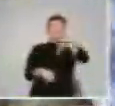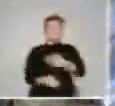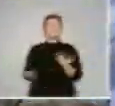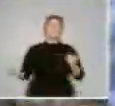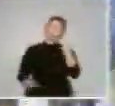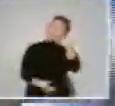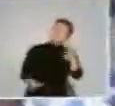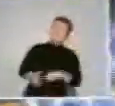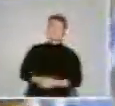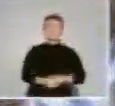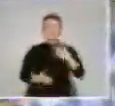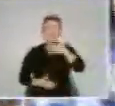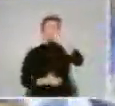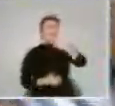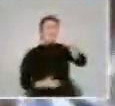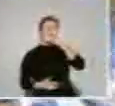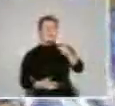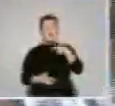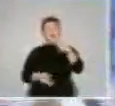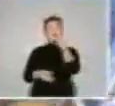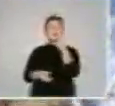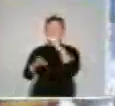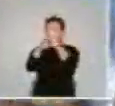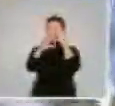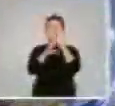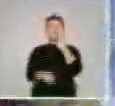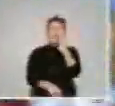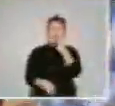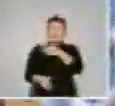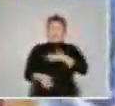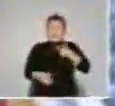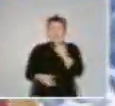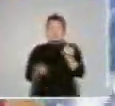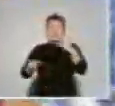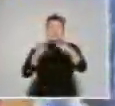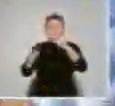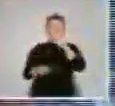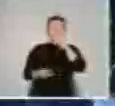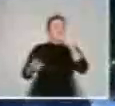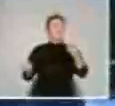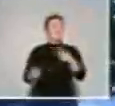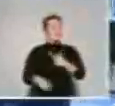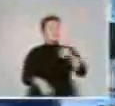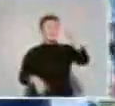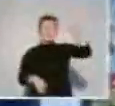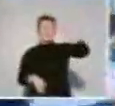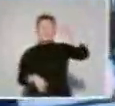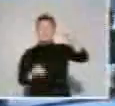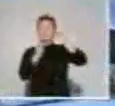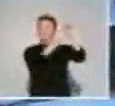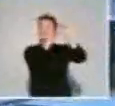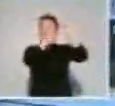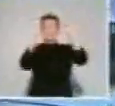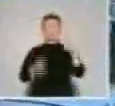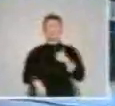ves. La guagua roja que ahora quieren poner, algún lumbreras dijo que la idea de él, esa